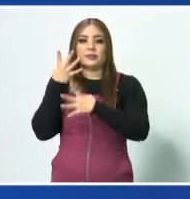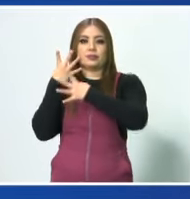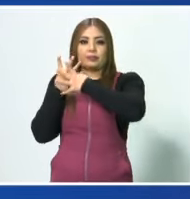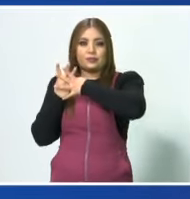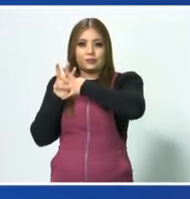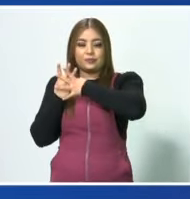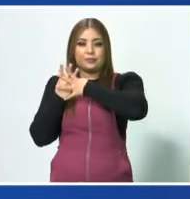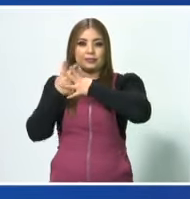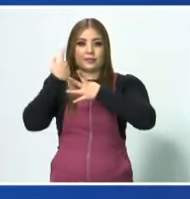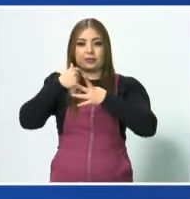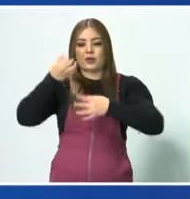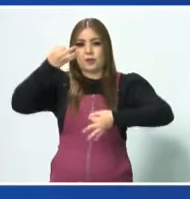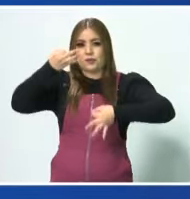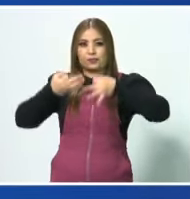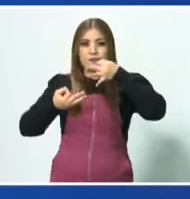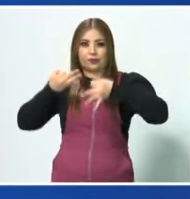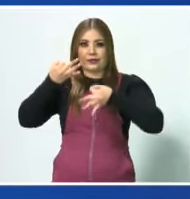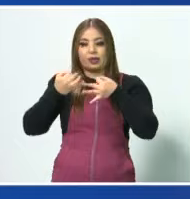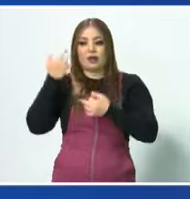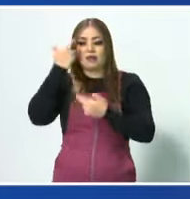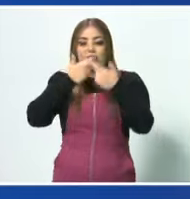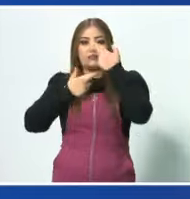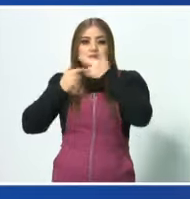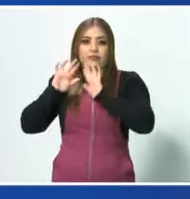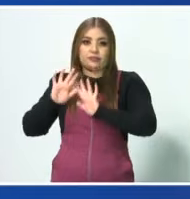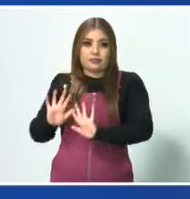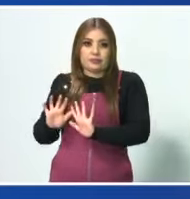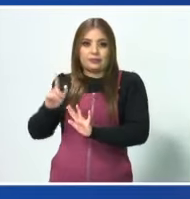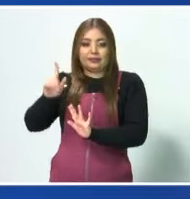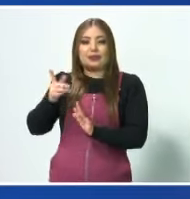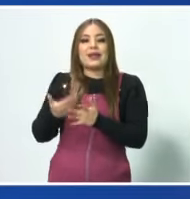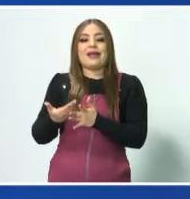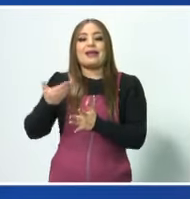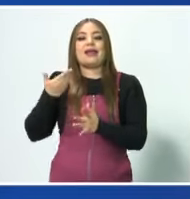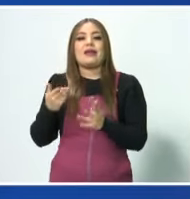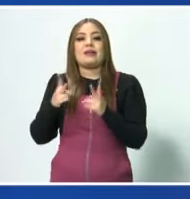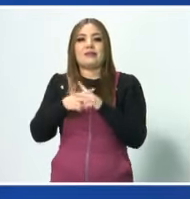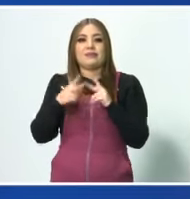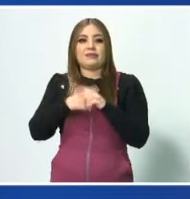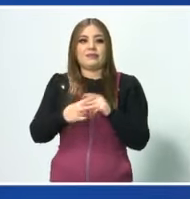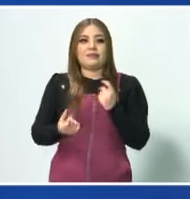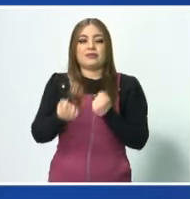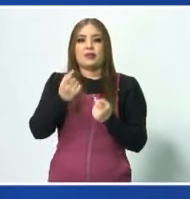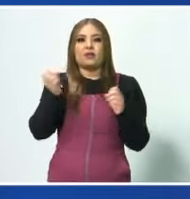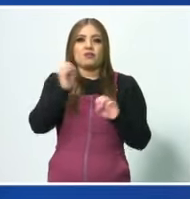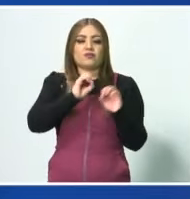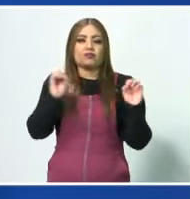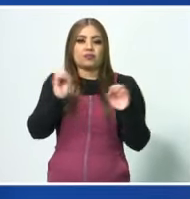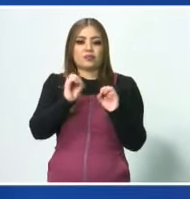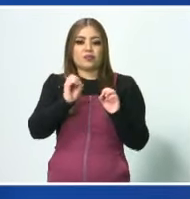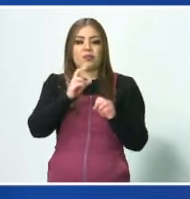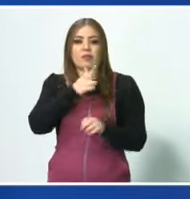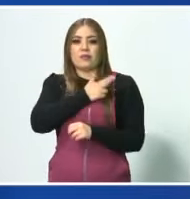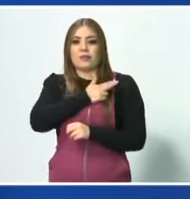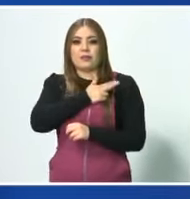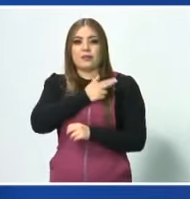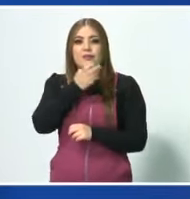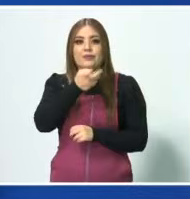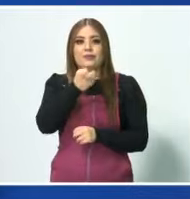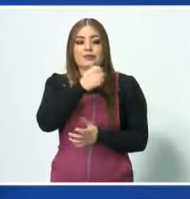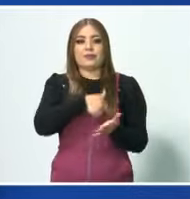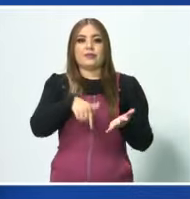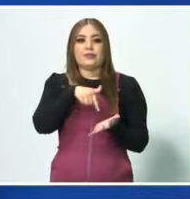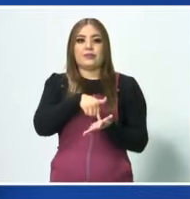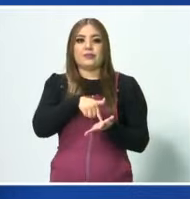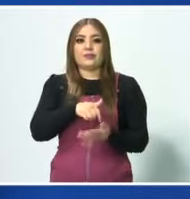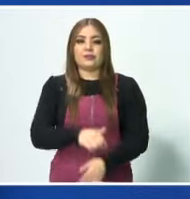puestos a disposición del juez calificador. Pese al altercado, cuerpos de rescate no registraron personas heridas en este segundo día.